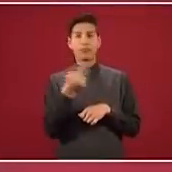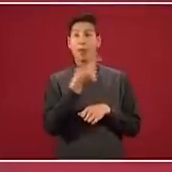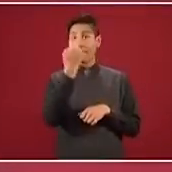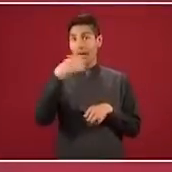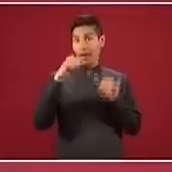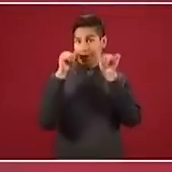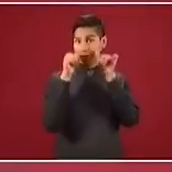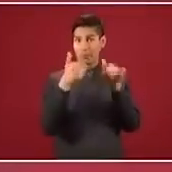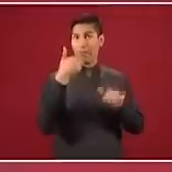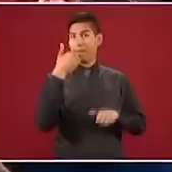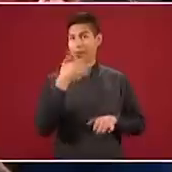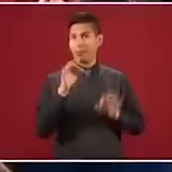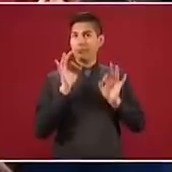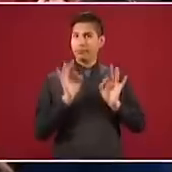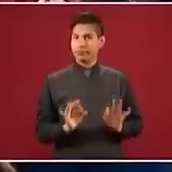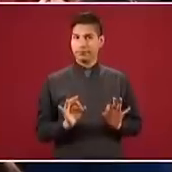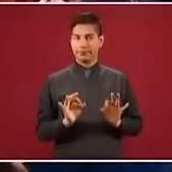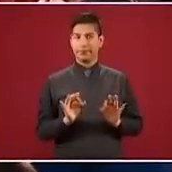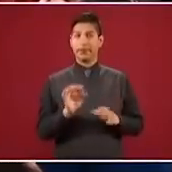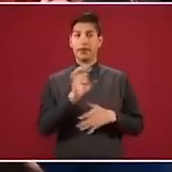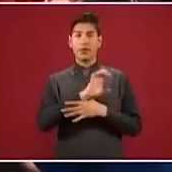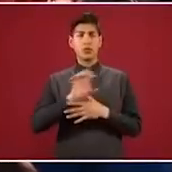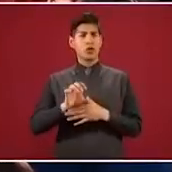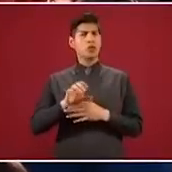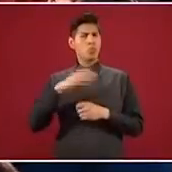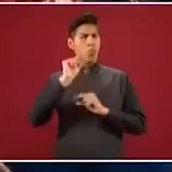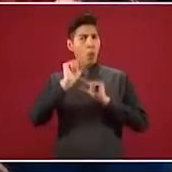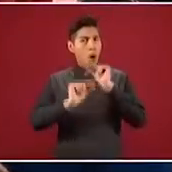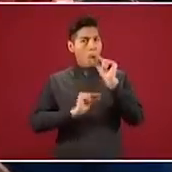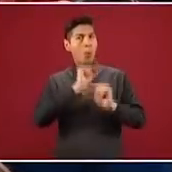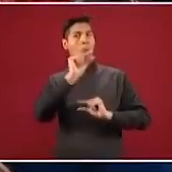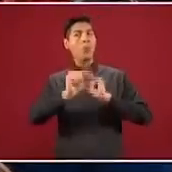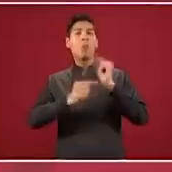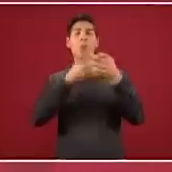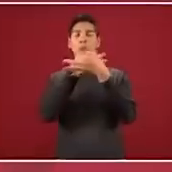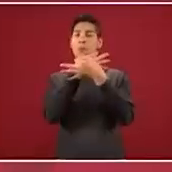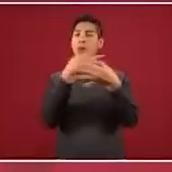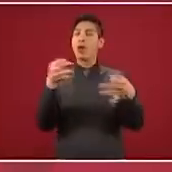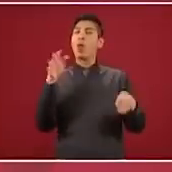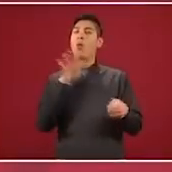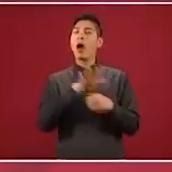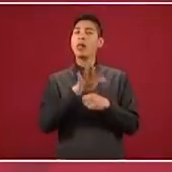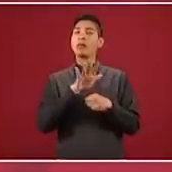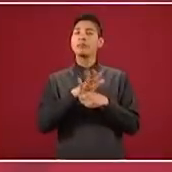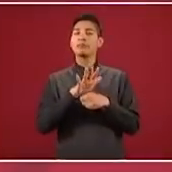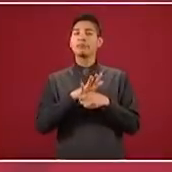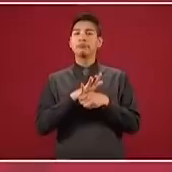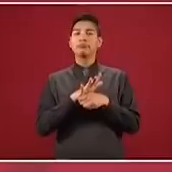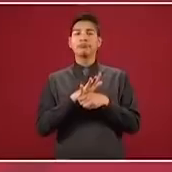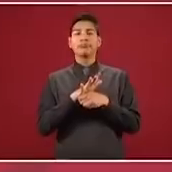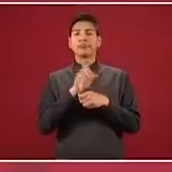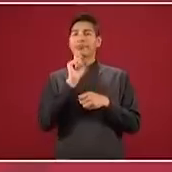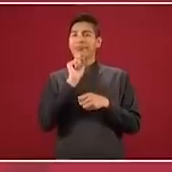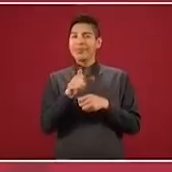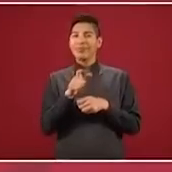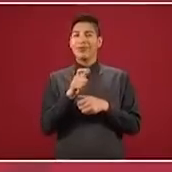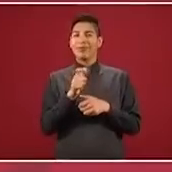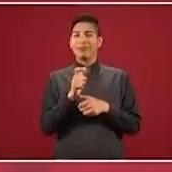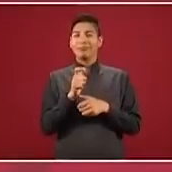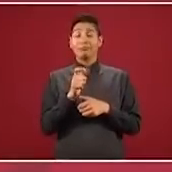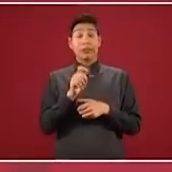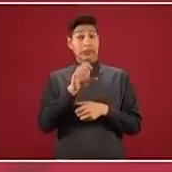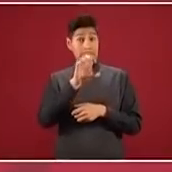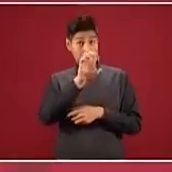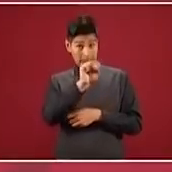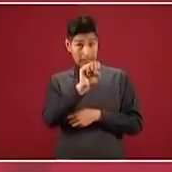atención. ¿Sí? Entonces, vamos a ir anunciando, conforme vayamos expandiendo más allá de esos 66